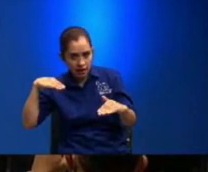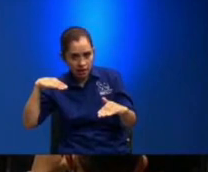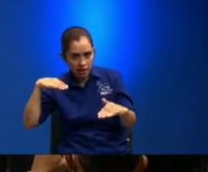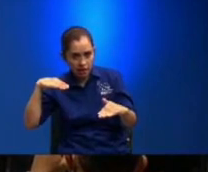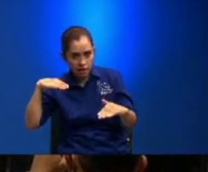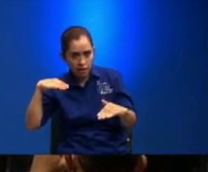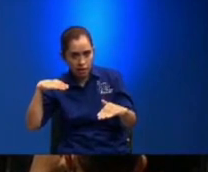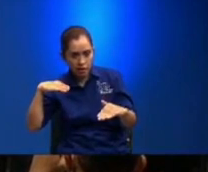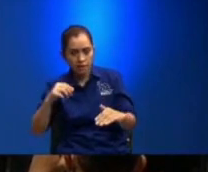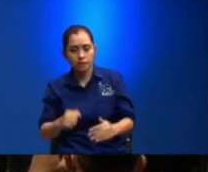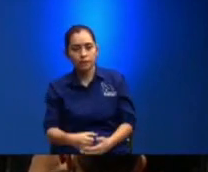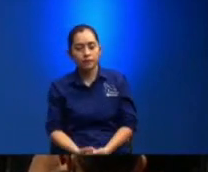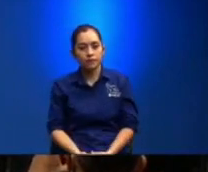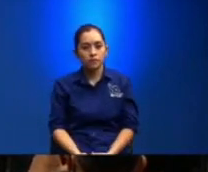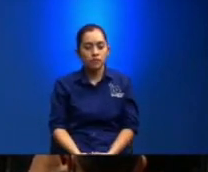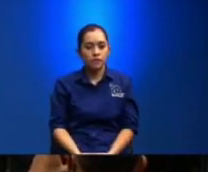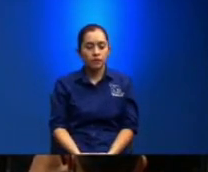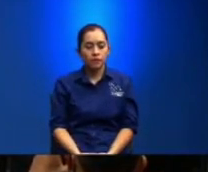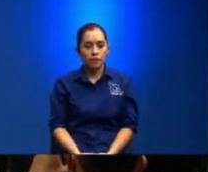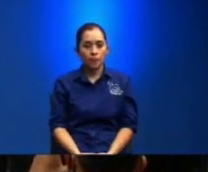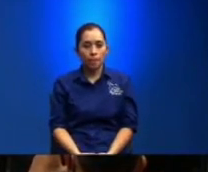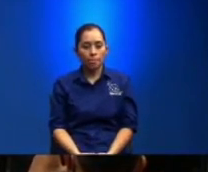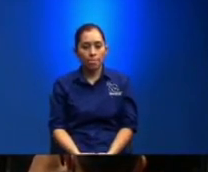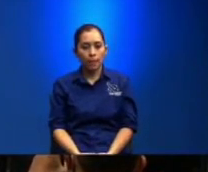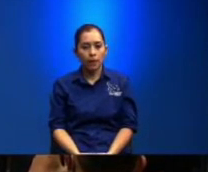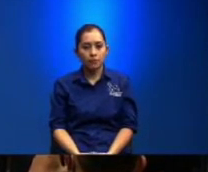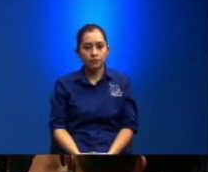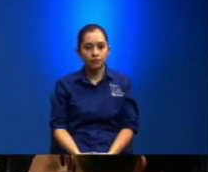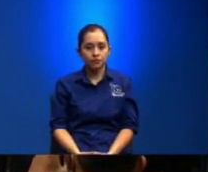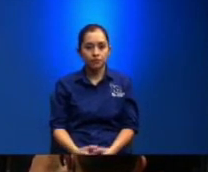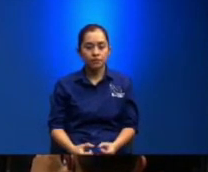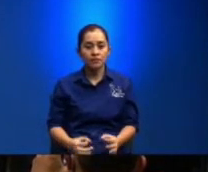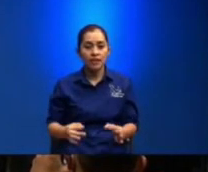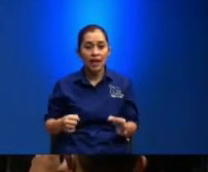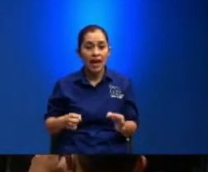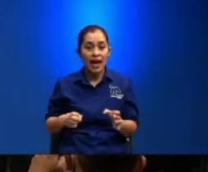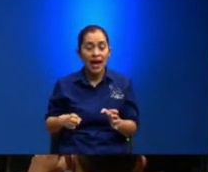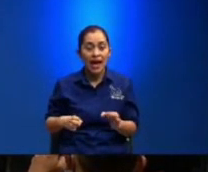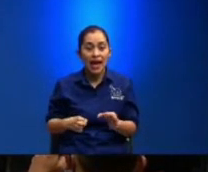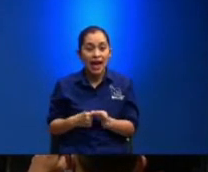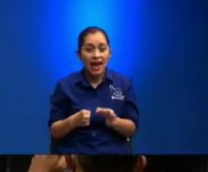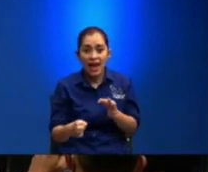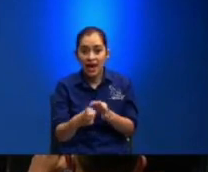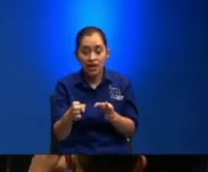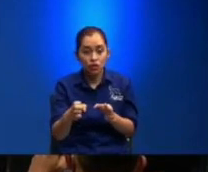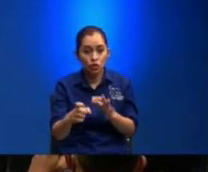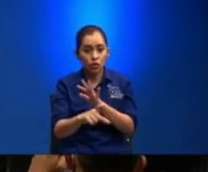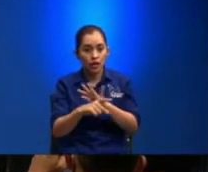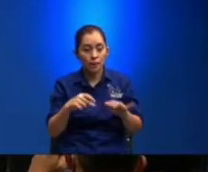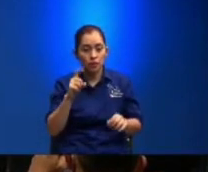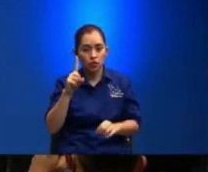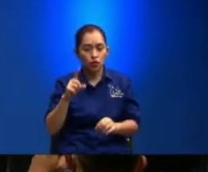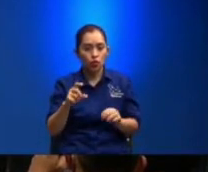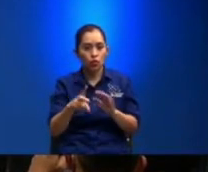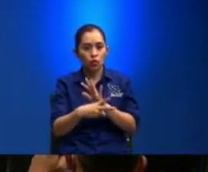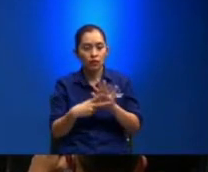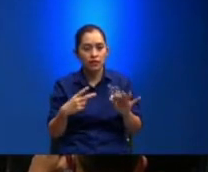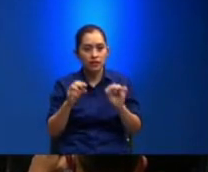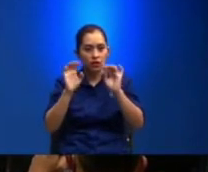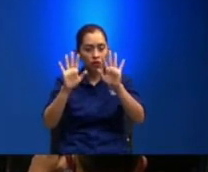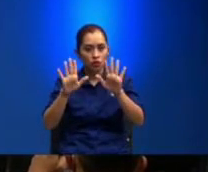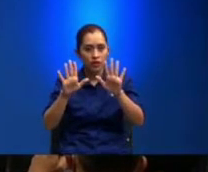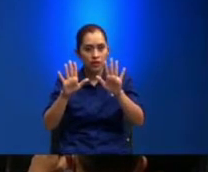en el tema de exo 110 es la salida de la tierra pongámonos a este pueblo para que no puedan